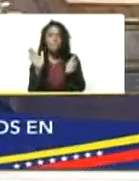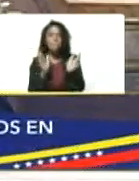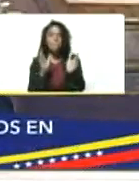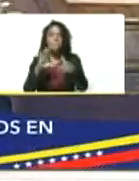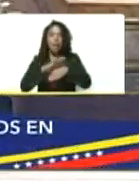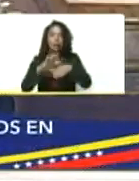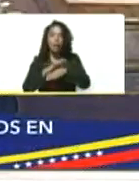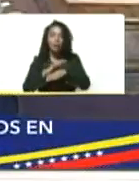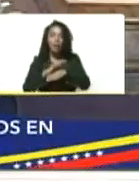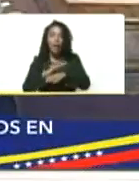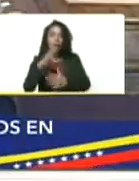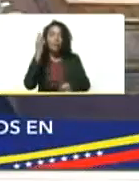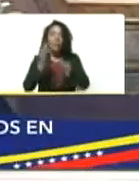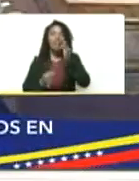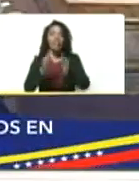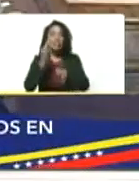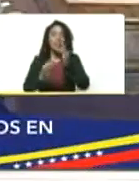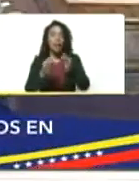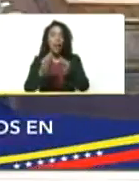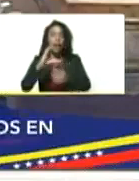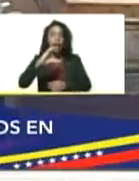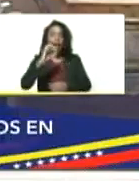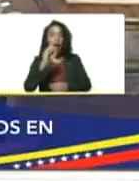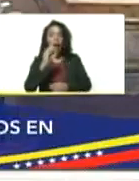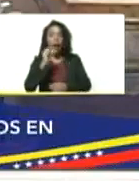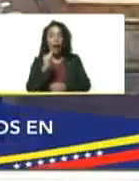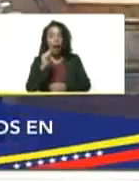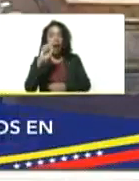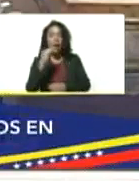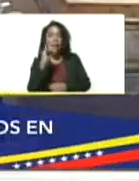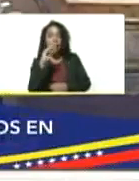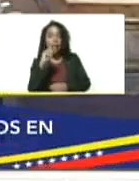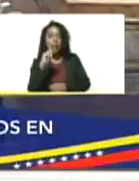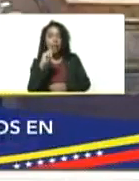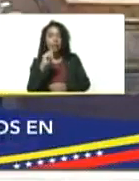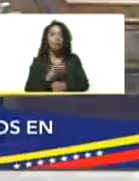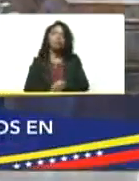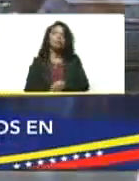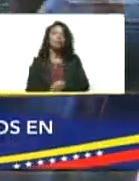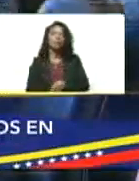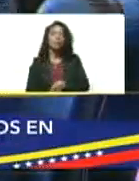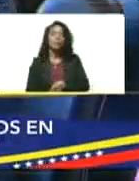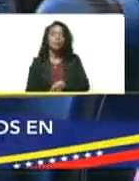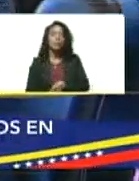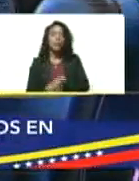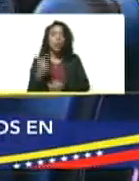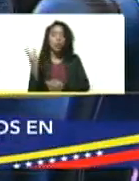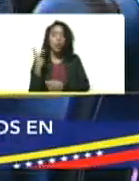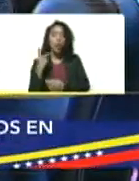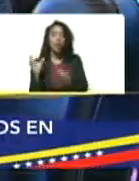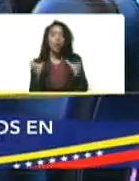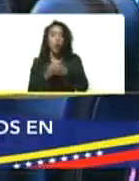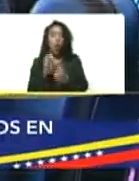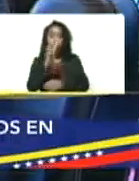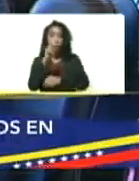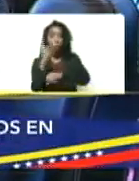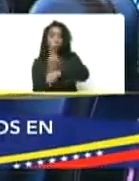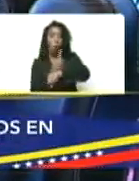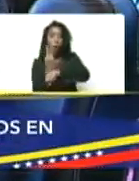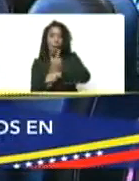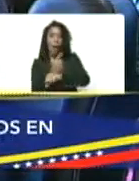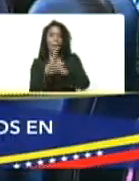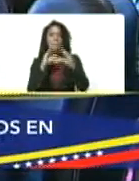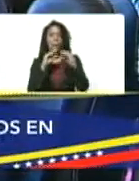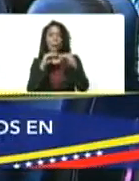del fiscal karim asad mccann tuvimos una reunión de dos horas